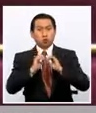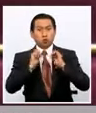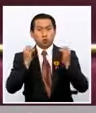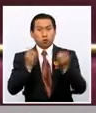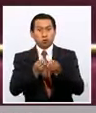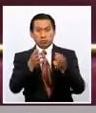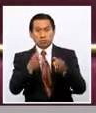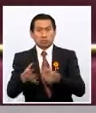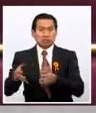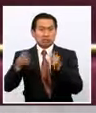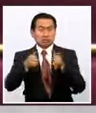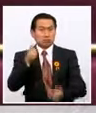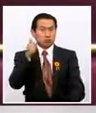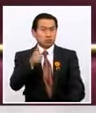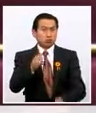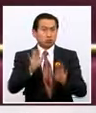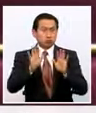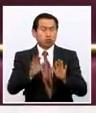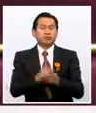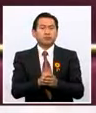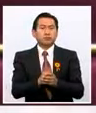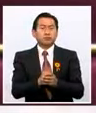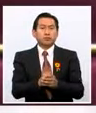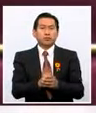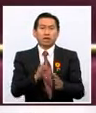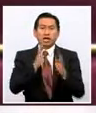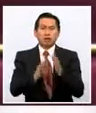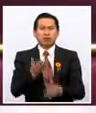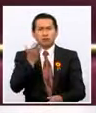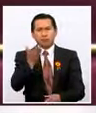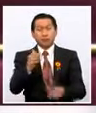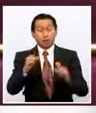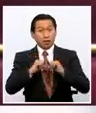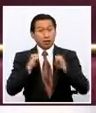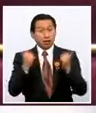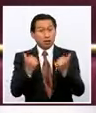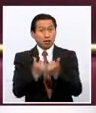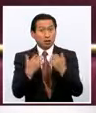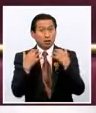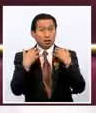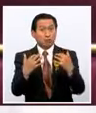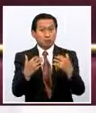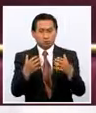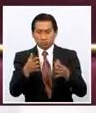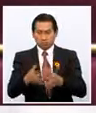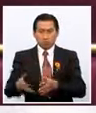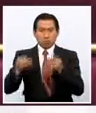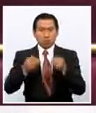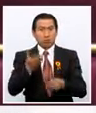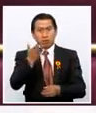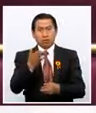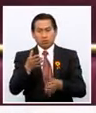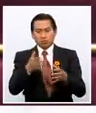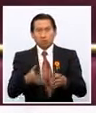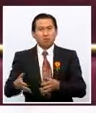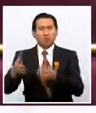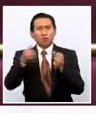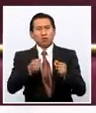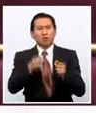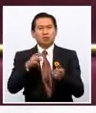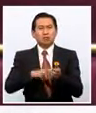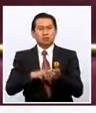del mismo modo que le hablo a la asamblea le hablo de poder a poder y respetando de manera